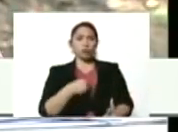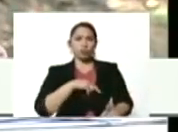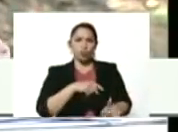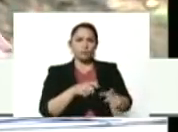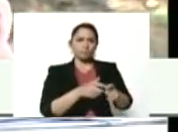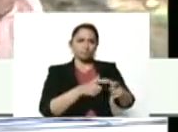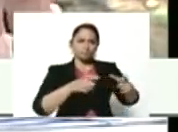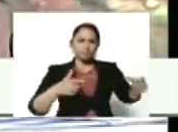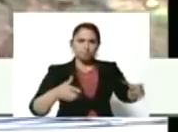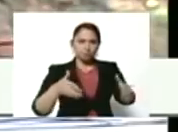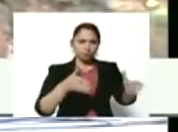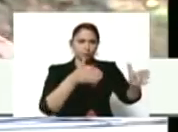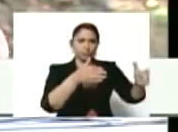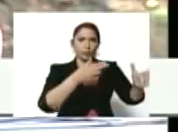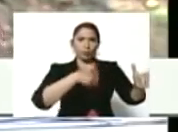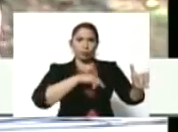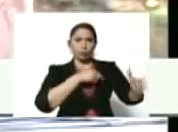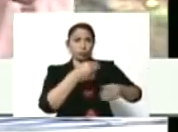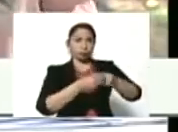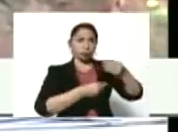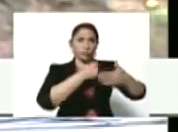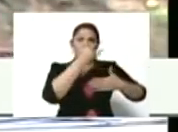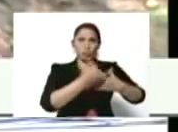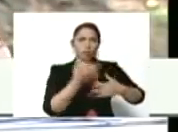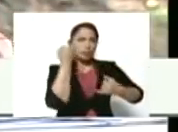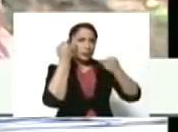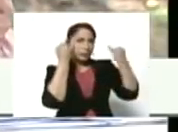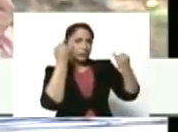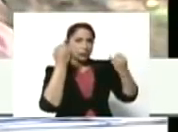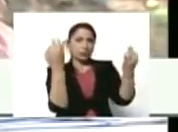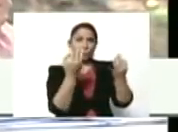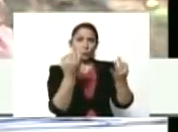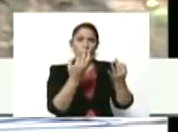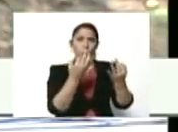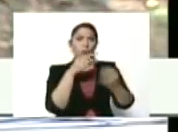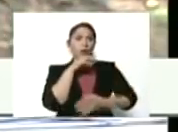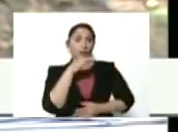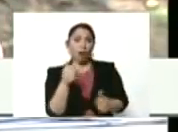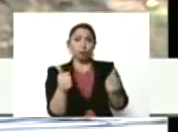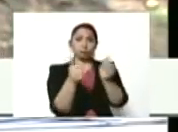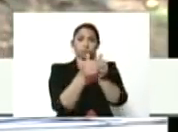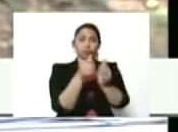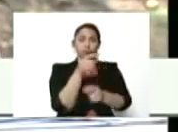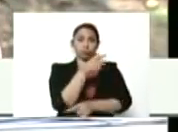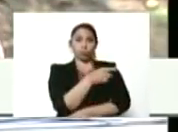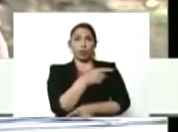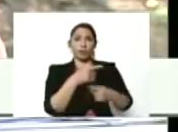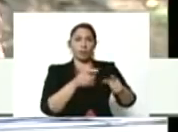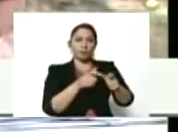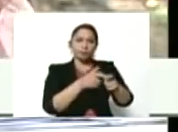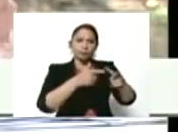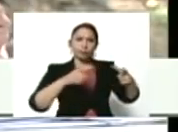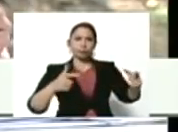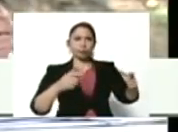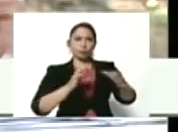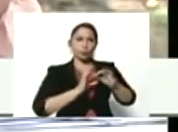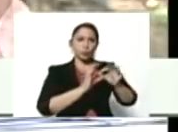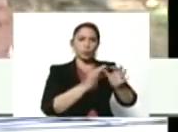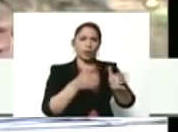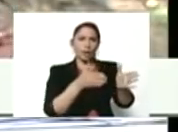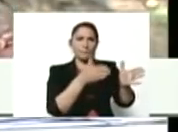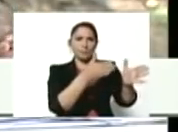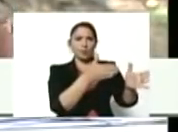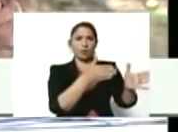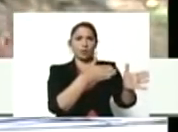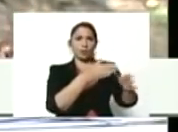caminos, hemos visto nuevos proyectos que seguro lo vamos a hablar más tarde con usted para seguir expandiendo y consolidando el camino que